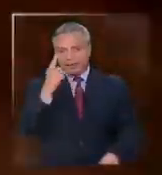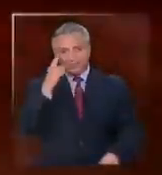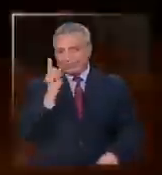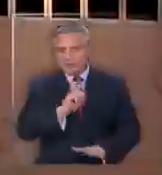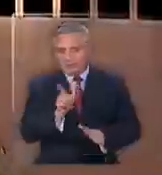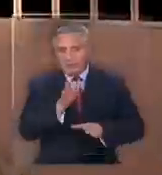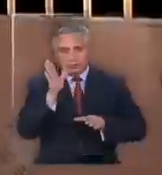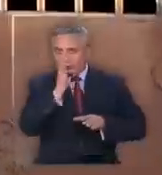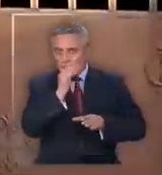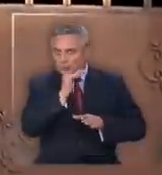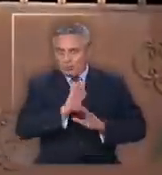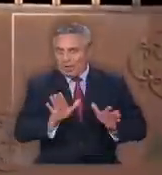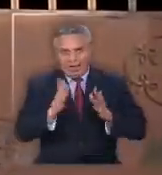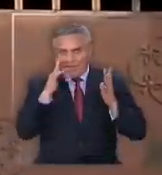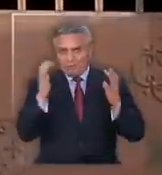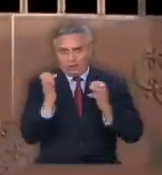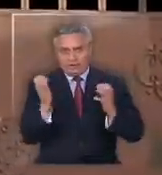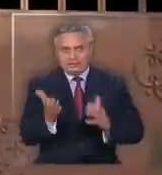casos.